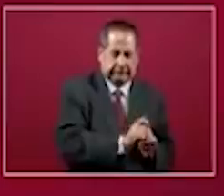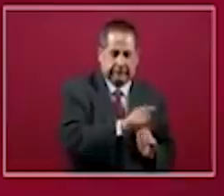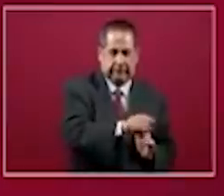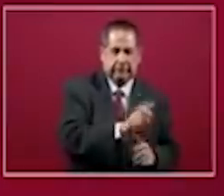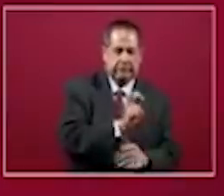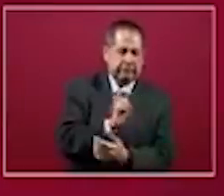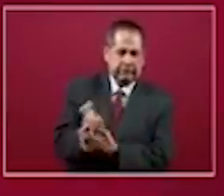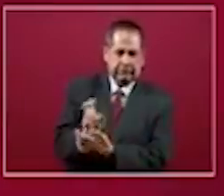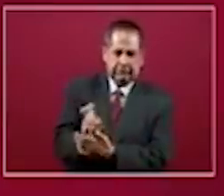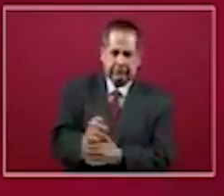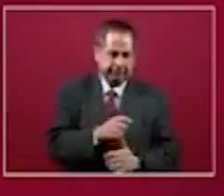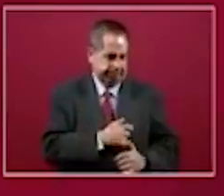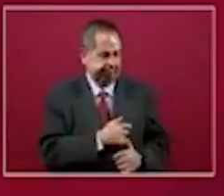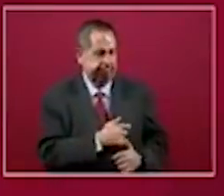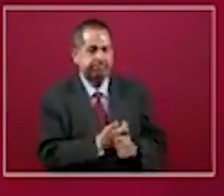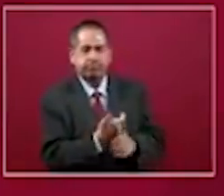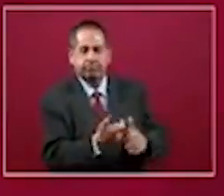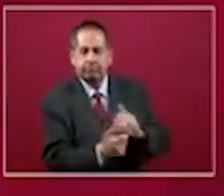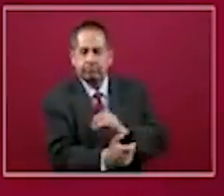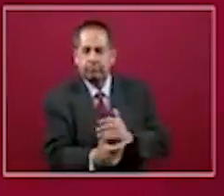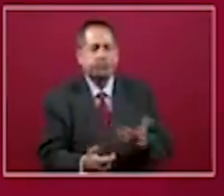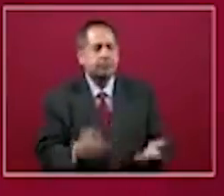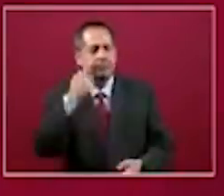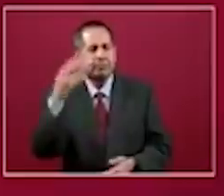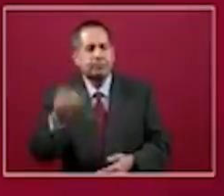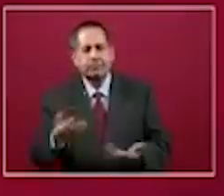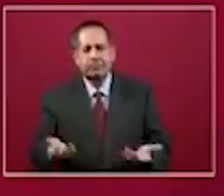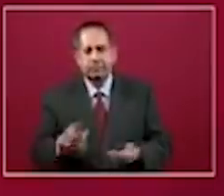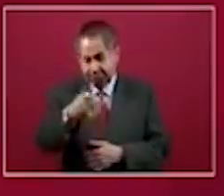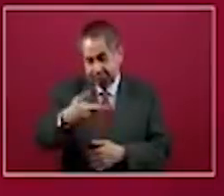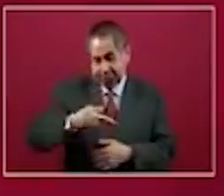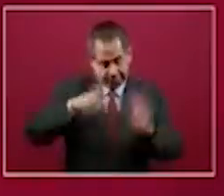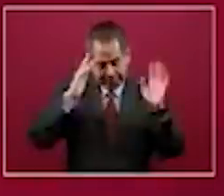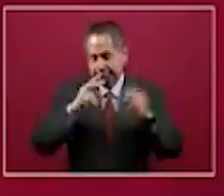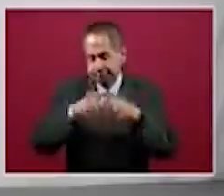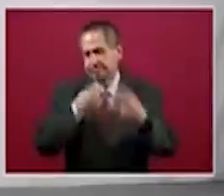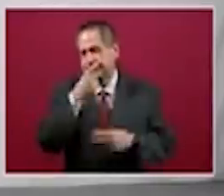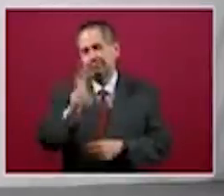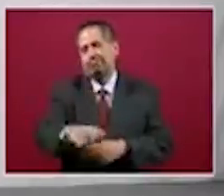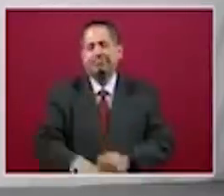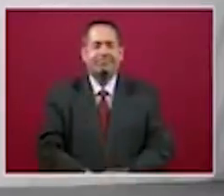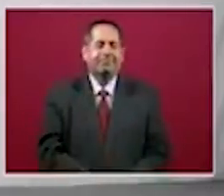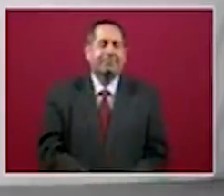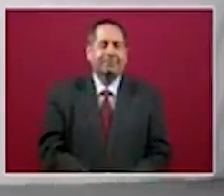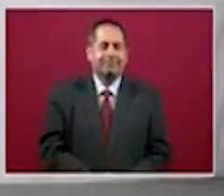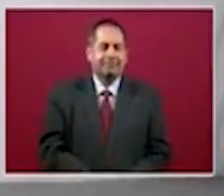hacerlo. Entonces, que conste que ustedes lo plantearon.